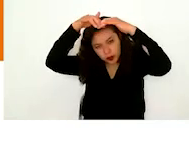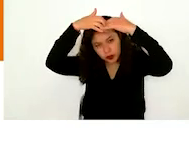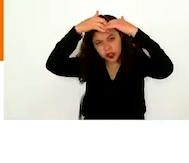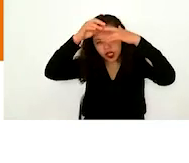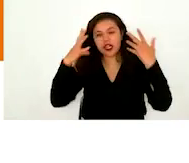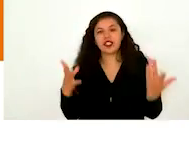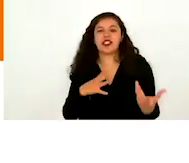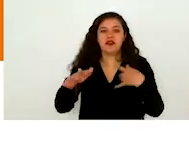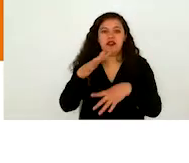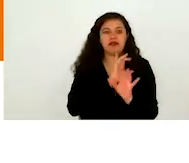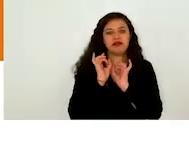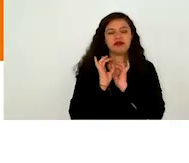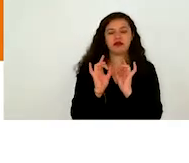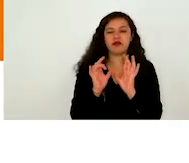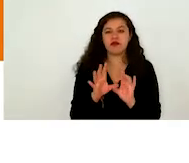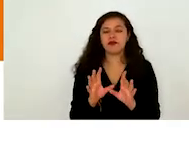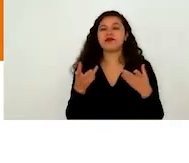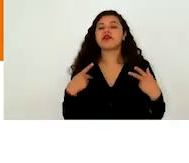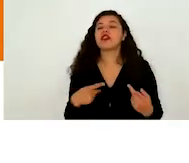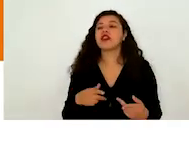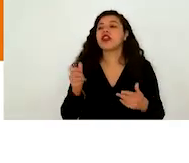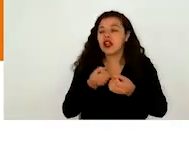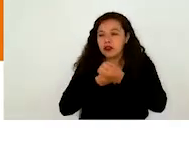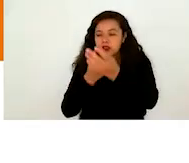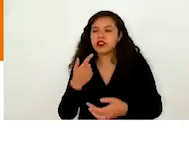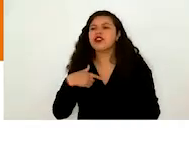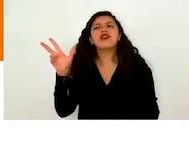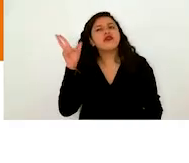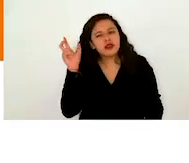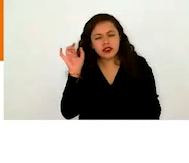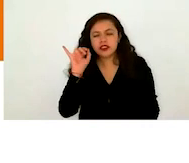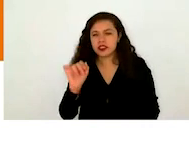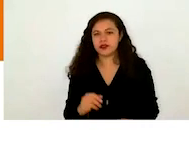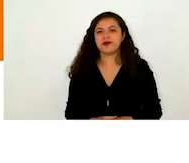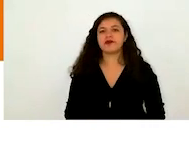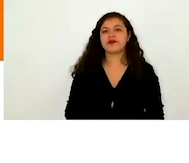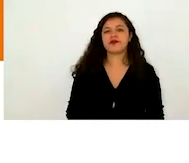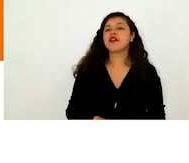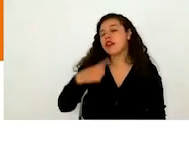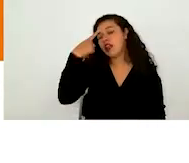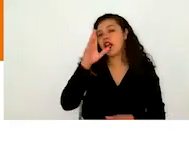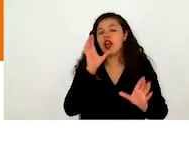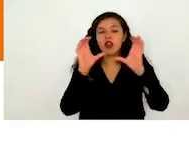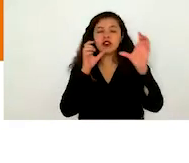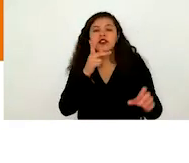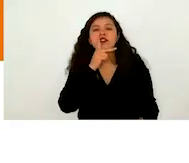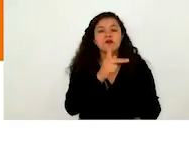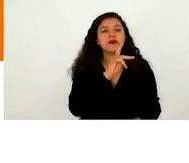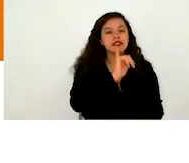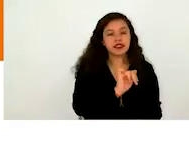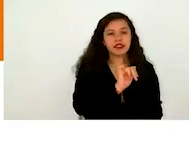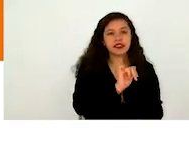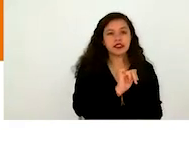situación expresará al otro que le quiere escuchar con comunicación verbal ya creó un